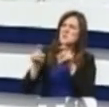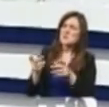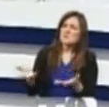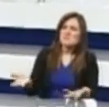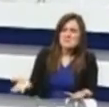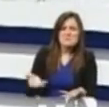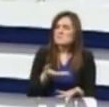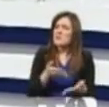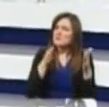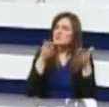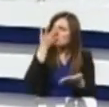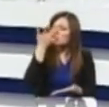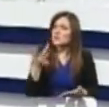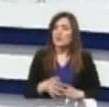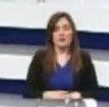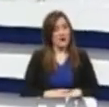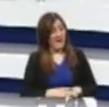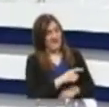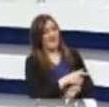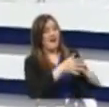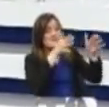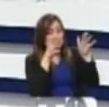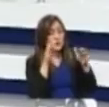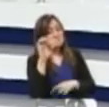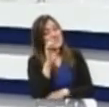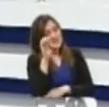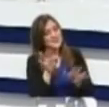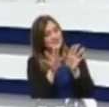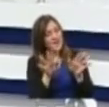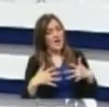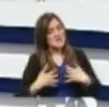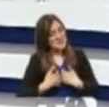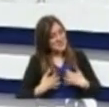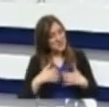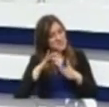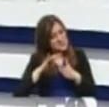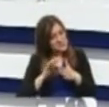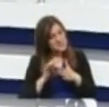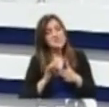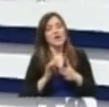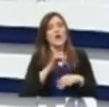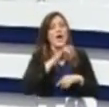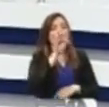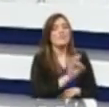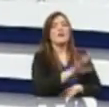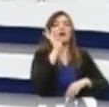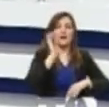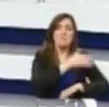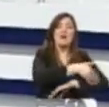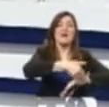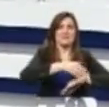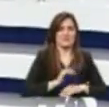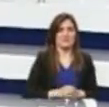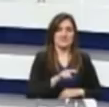nos aclaró que la atención general y de emergencia para los animales en situación de abandono es